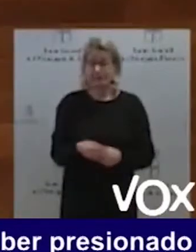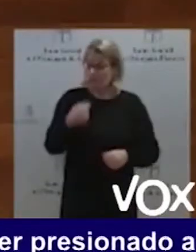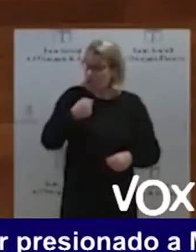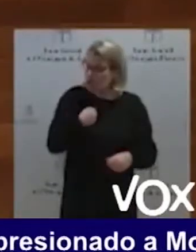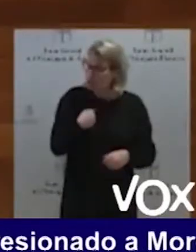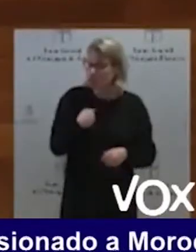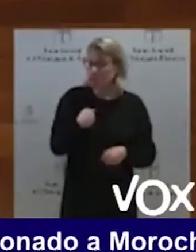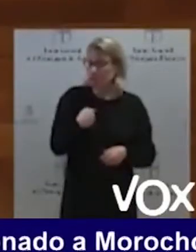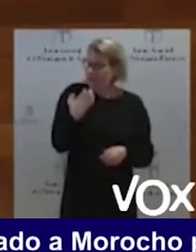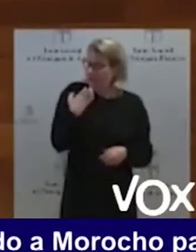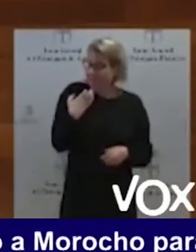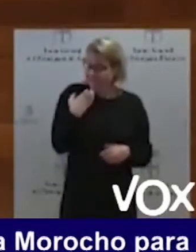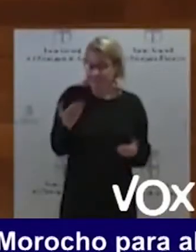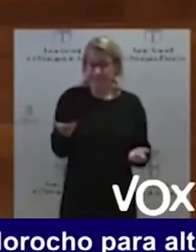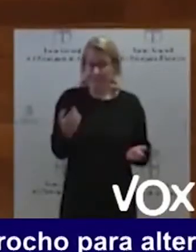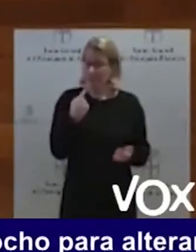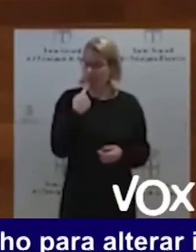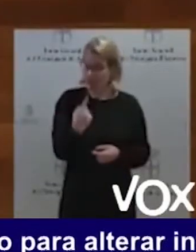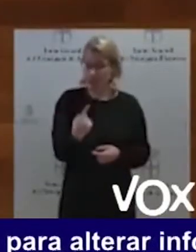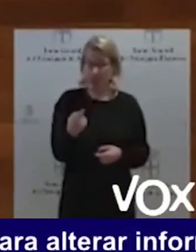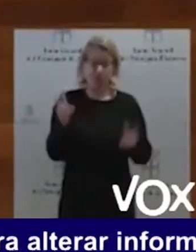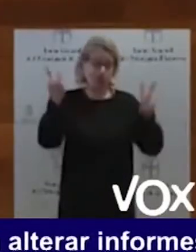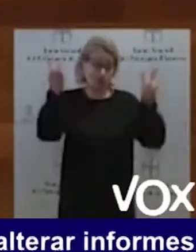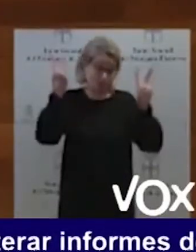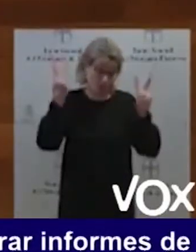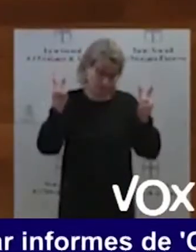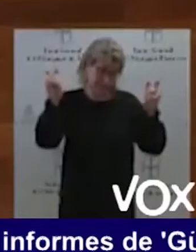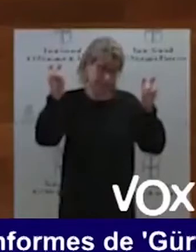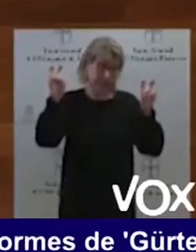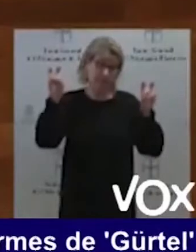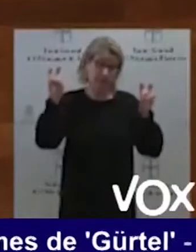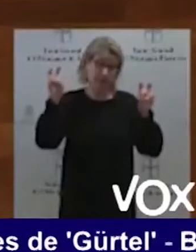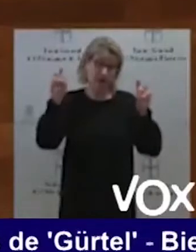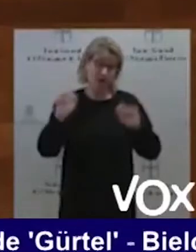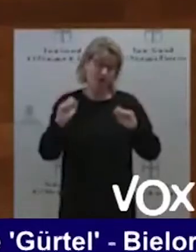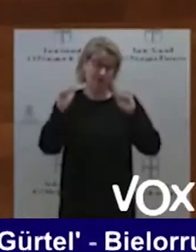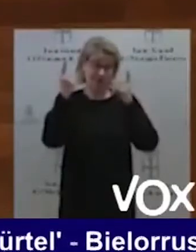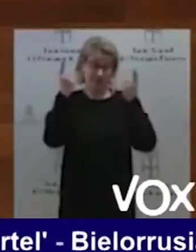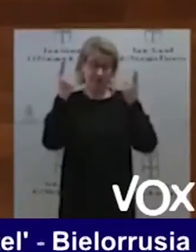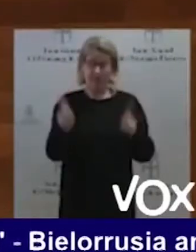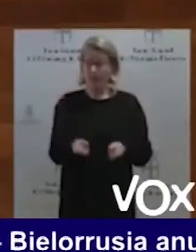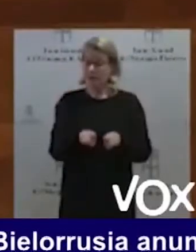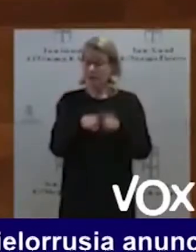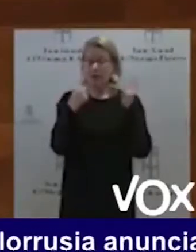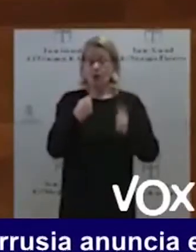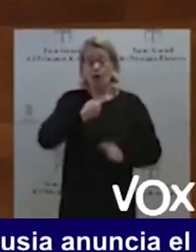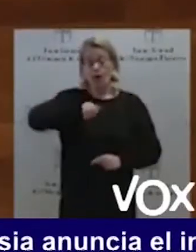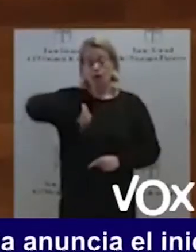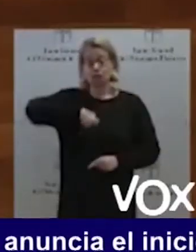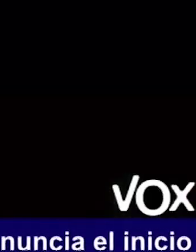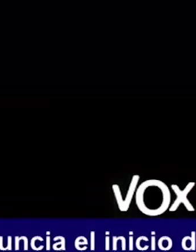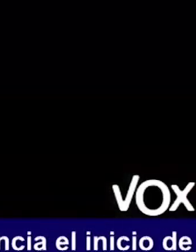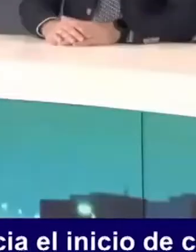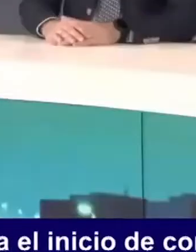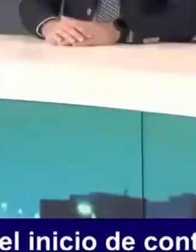pretenden con la oficialidad. Da igual cómo nos dirijamos a ustedes, ustedes van a imponernos la lengua oficial, sea oficial o no lo